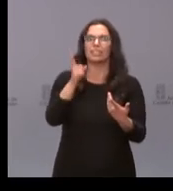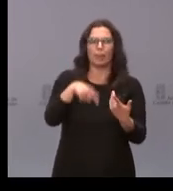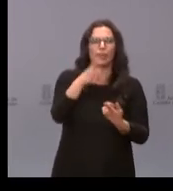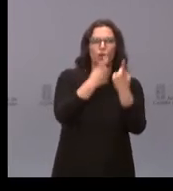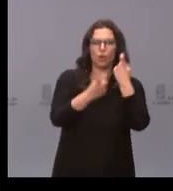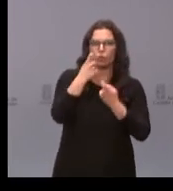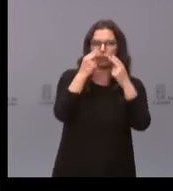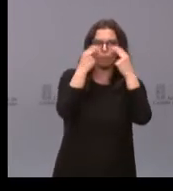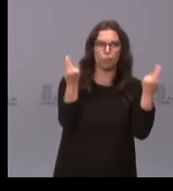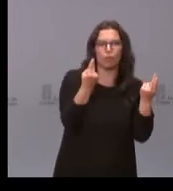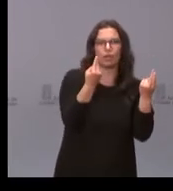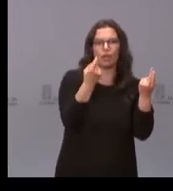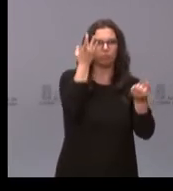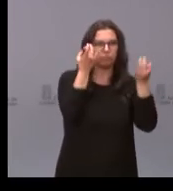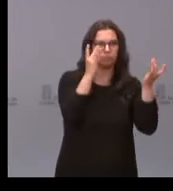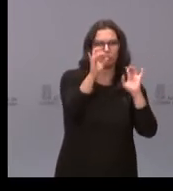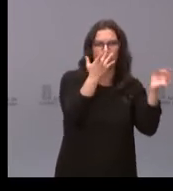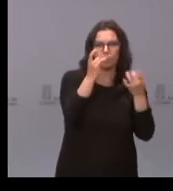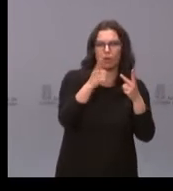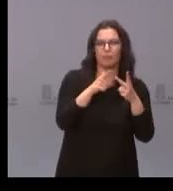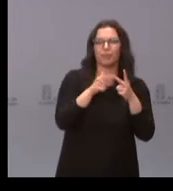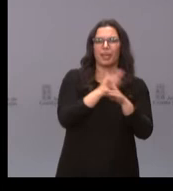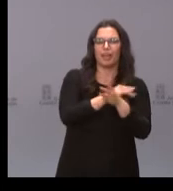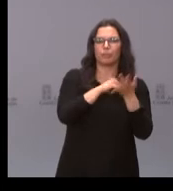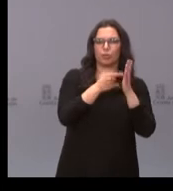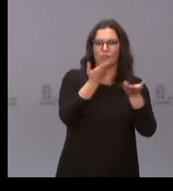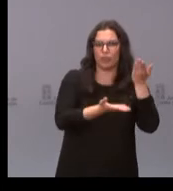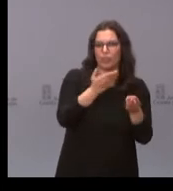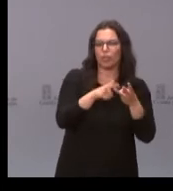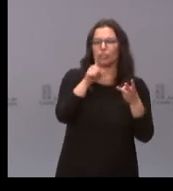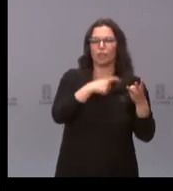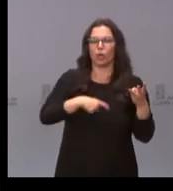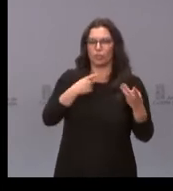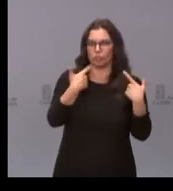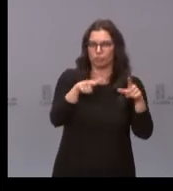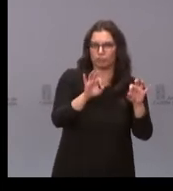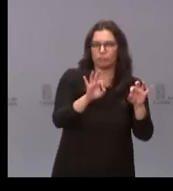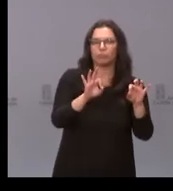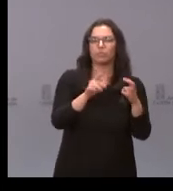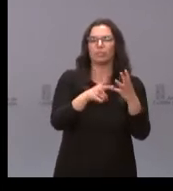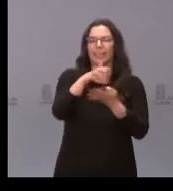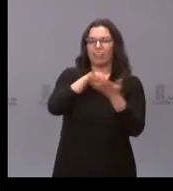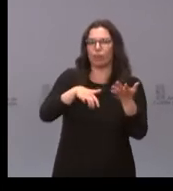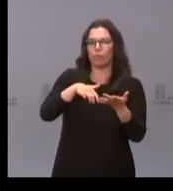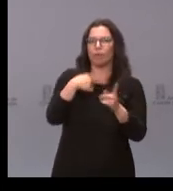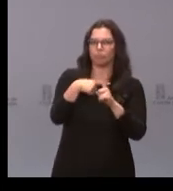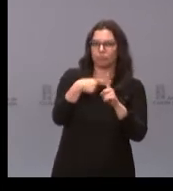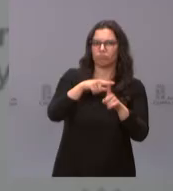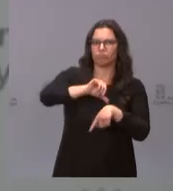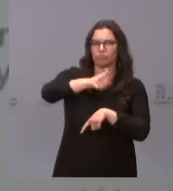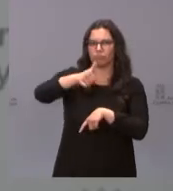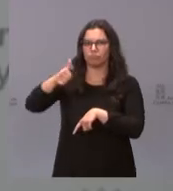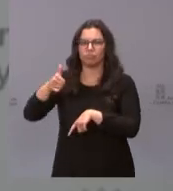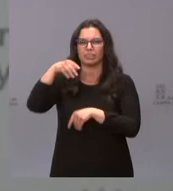la elaboración del anteproyecto la remisión a la comisión delegada los informes favorables internos en el ámbito de la administración